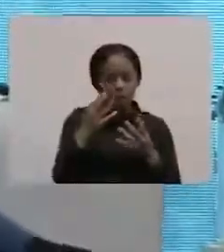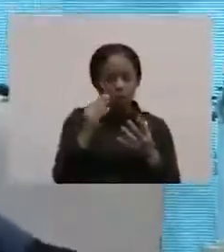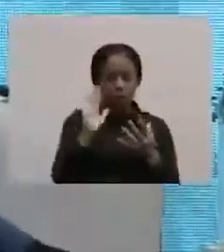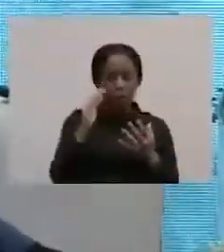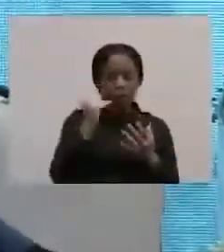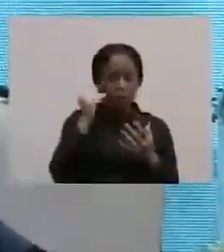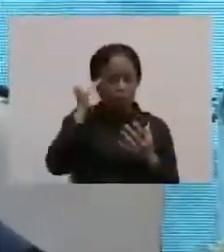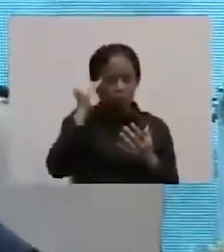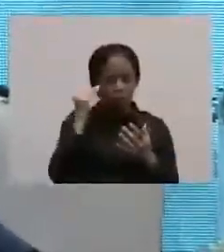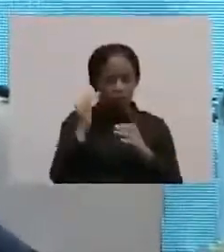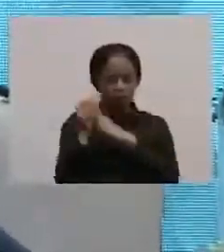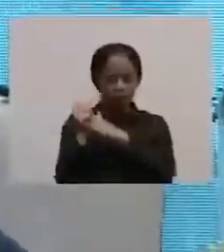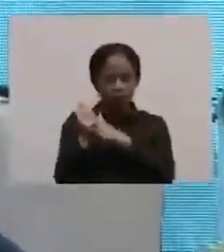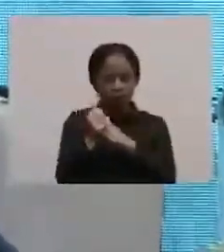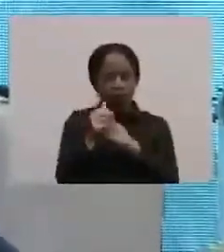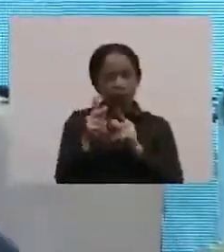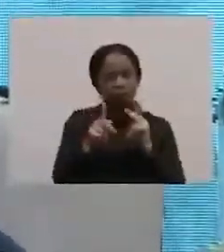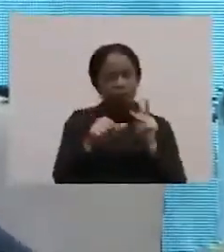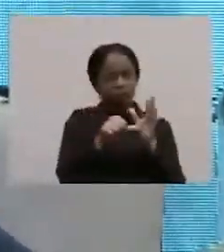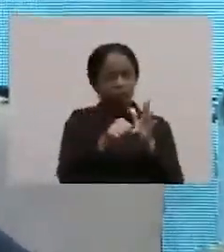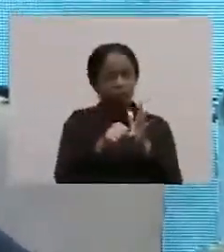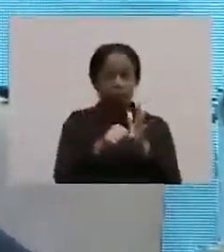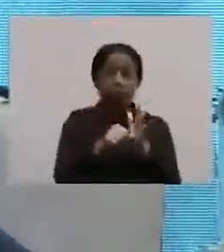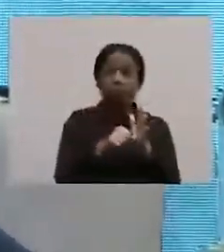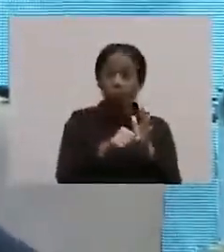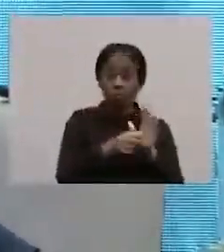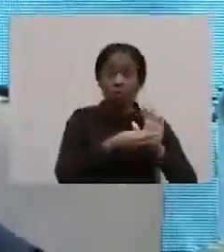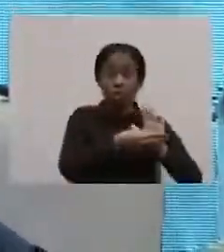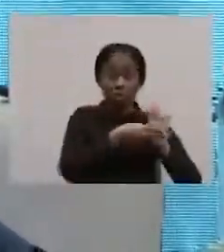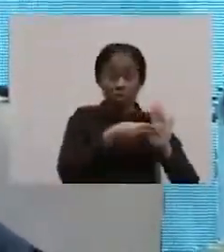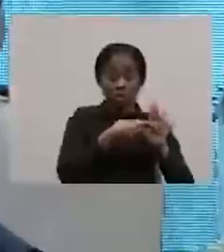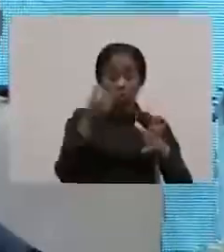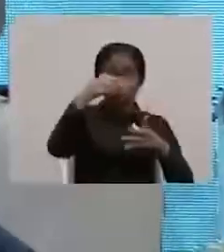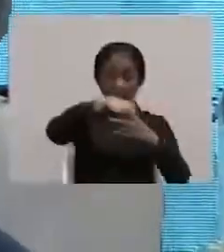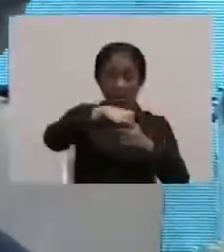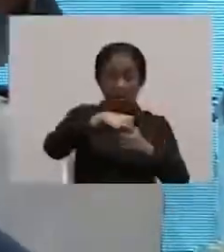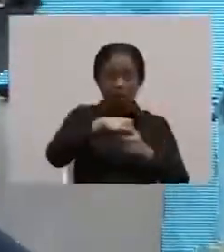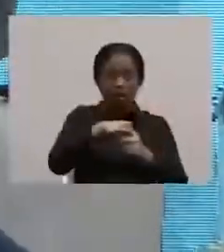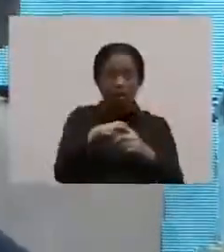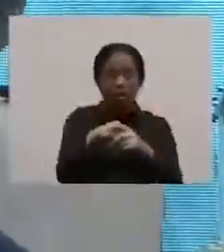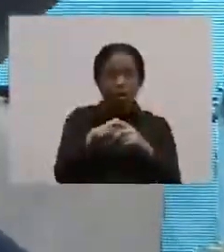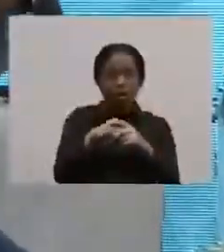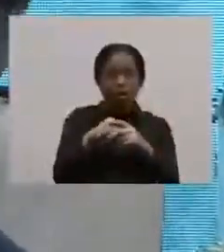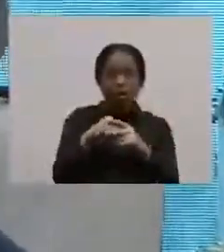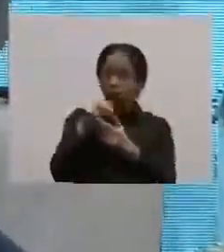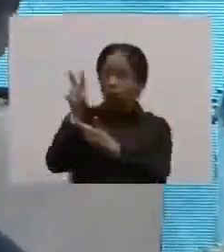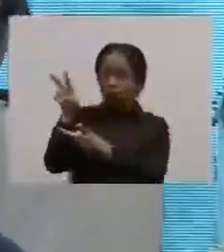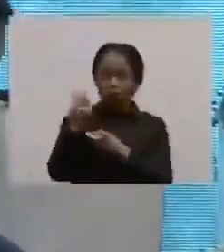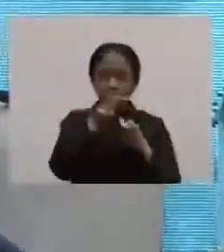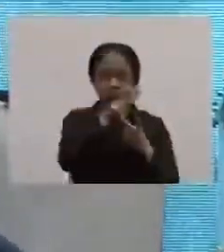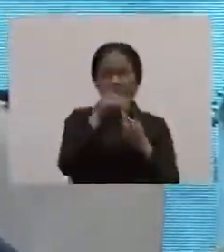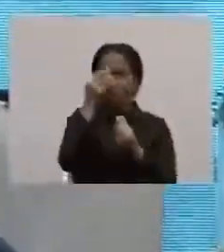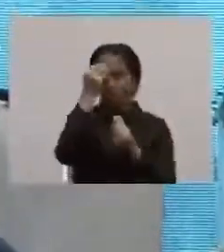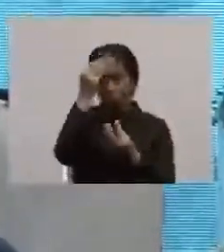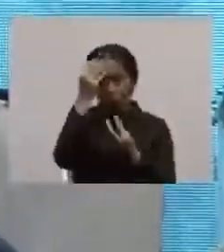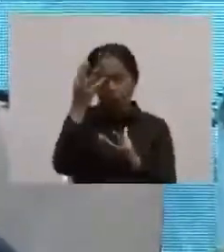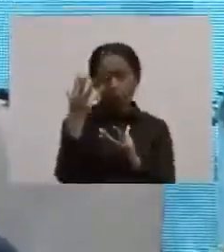cabecillas. O sea, las marcas que están vinculadas a generar y producir